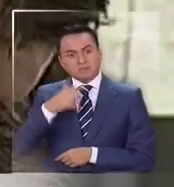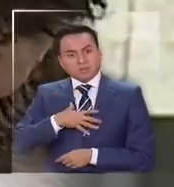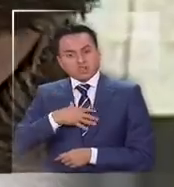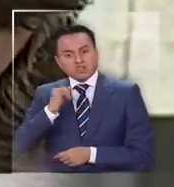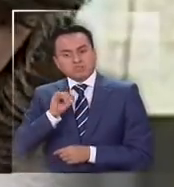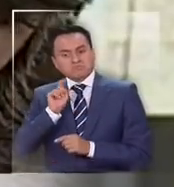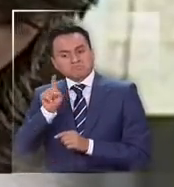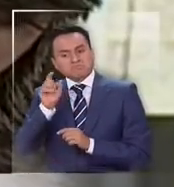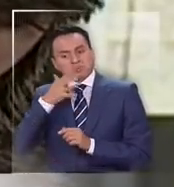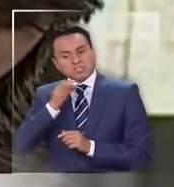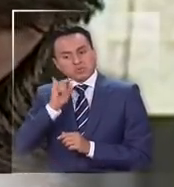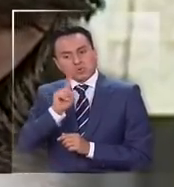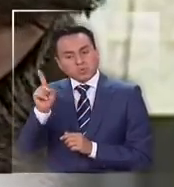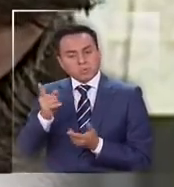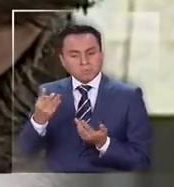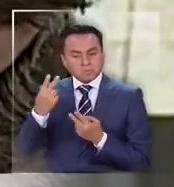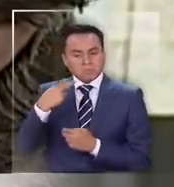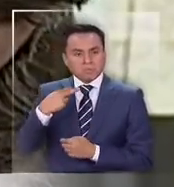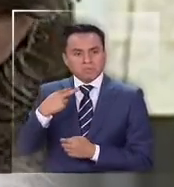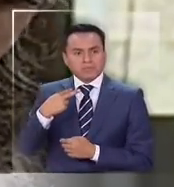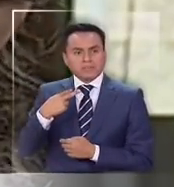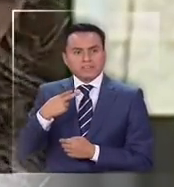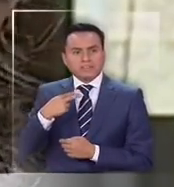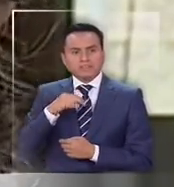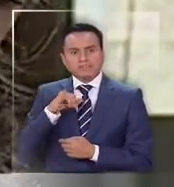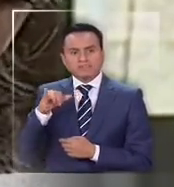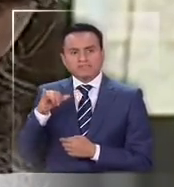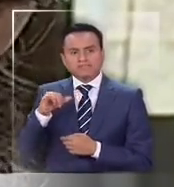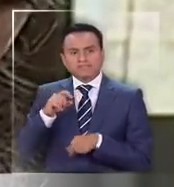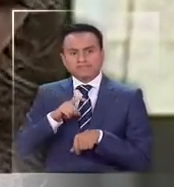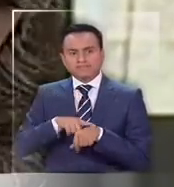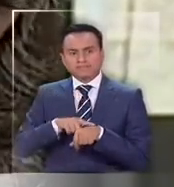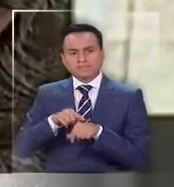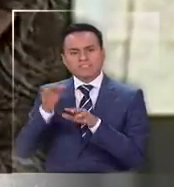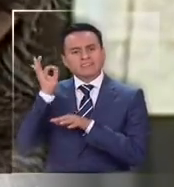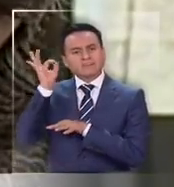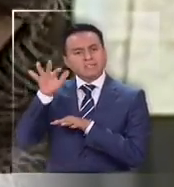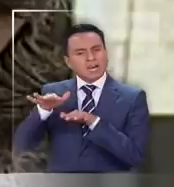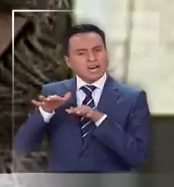o no. Y si me iba a poder ir en algún momento al seminario.